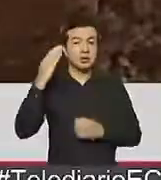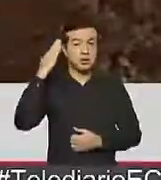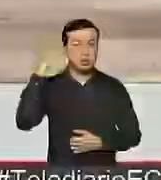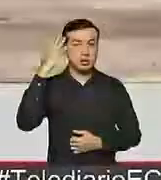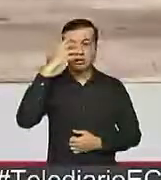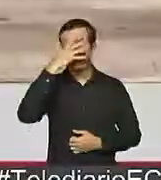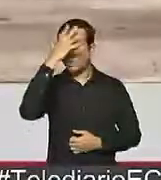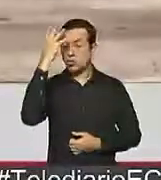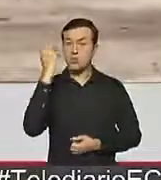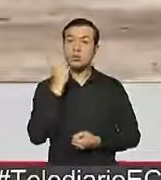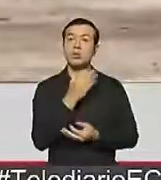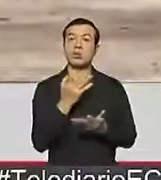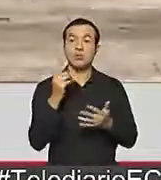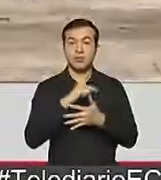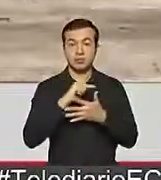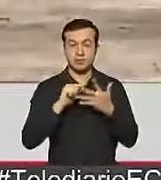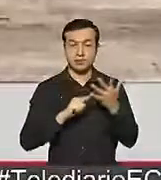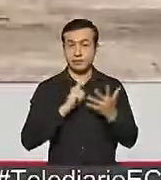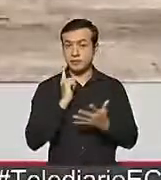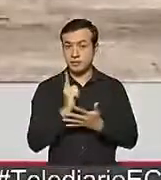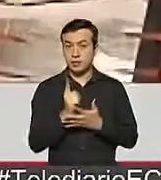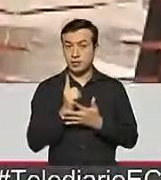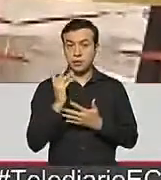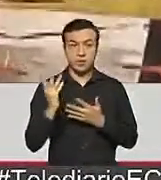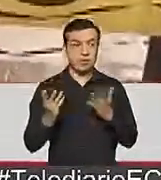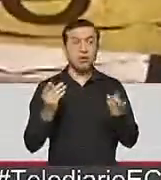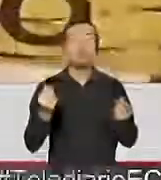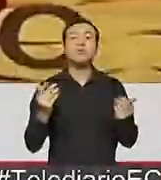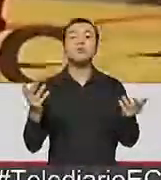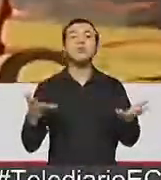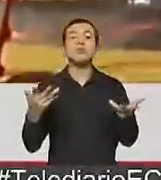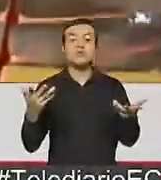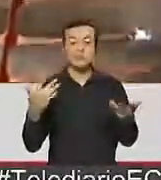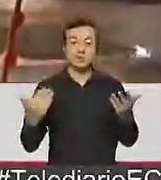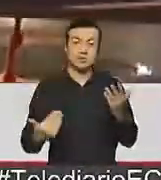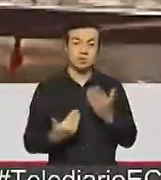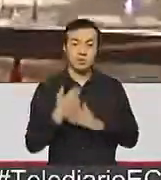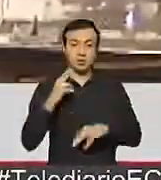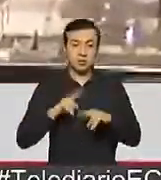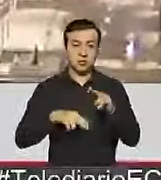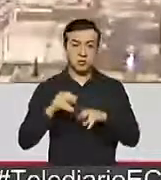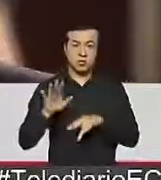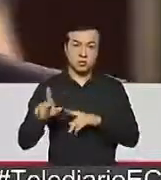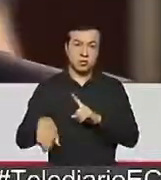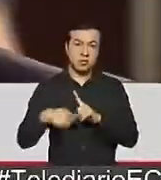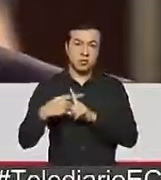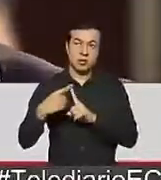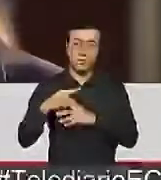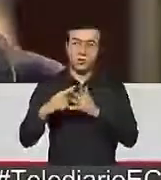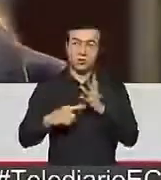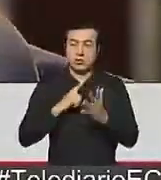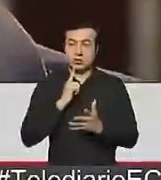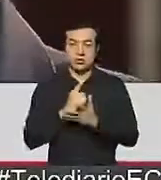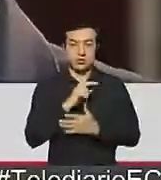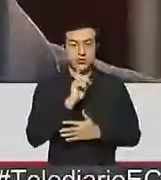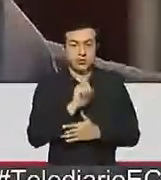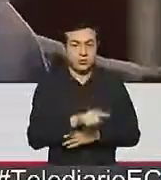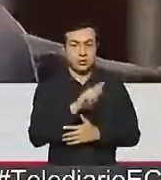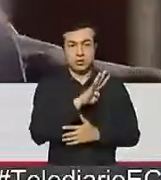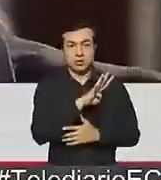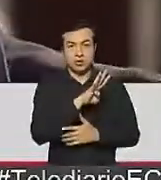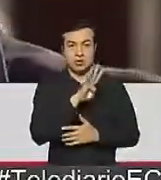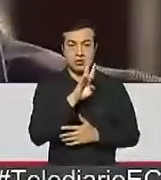quien ha manifestado a diferentes medios que la diferencia de valores corresponde a la incorporación de obras adicionales del proyecto. ¿Por qué de 1.492 a